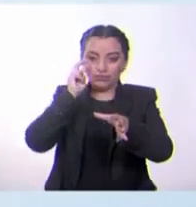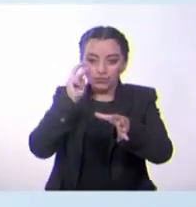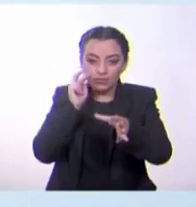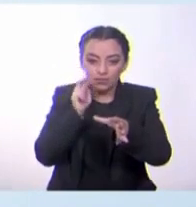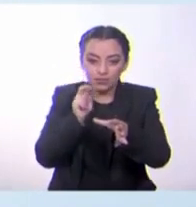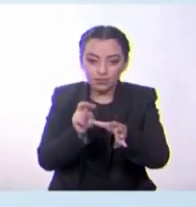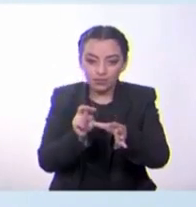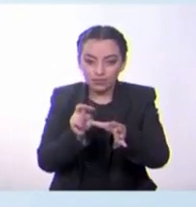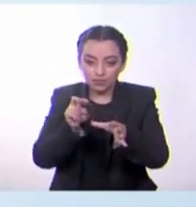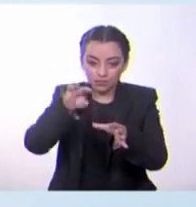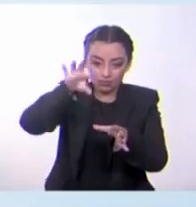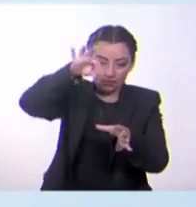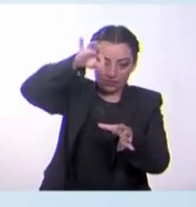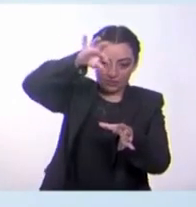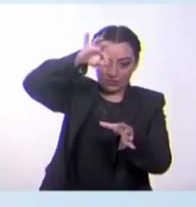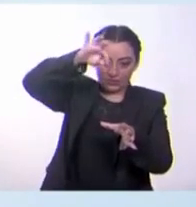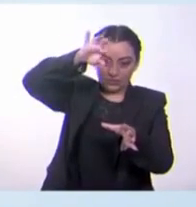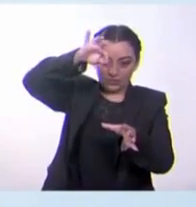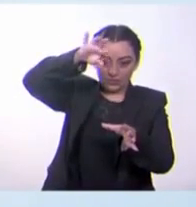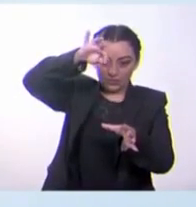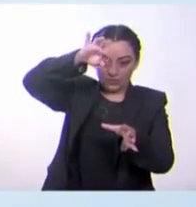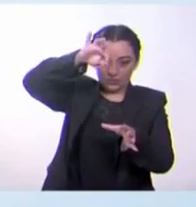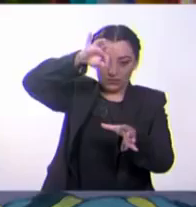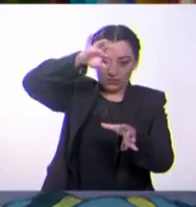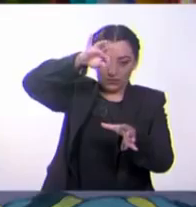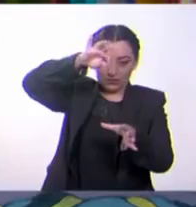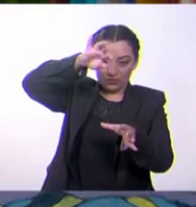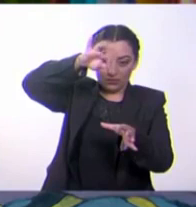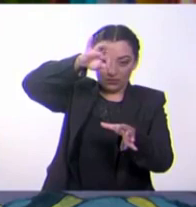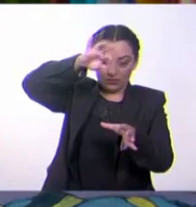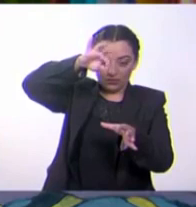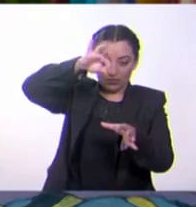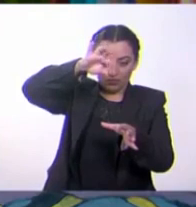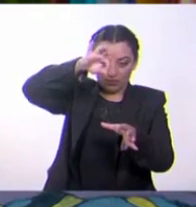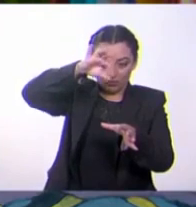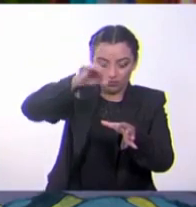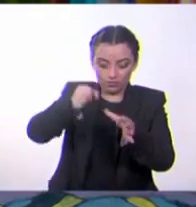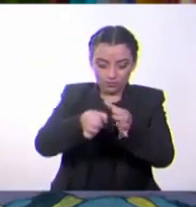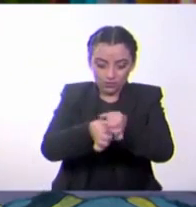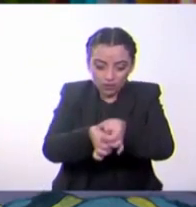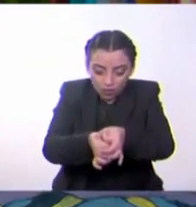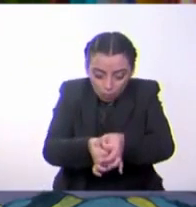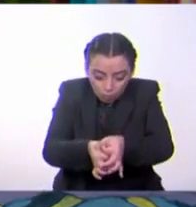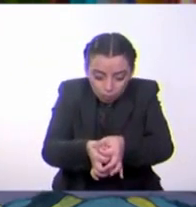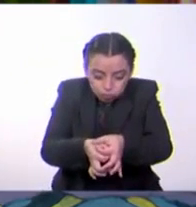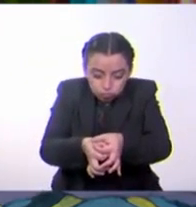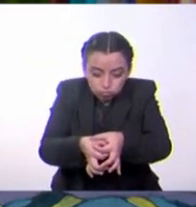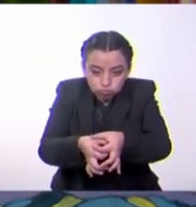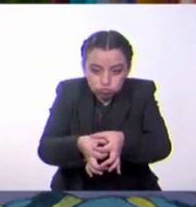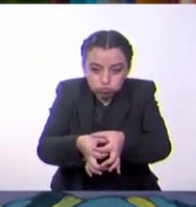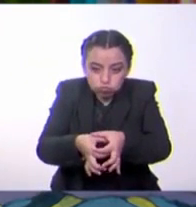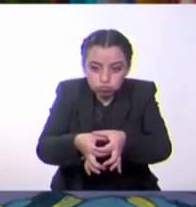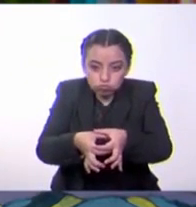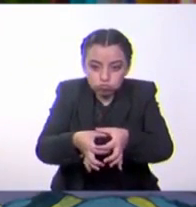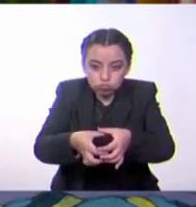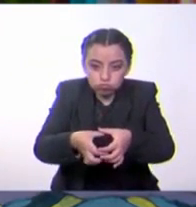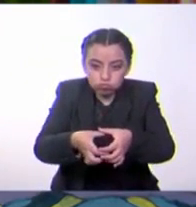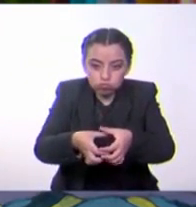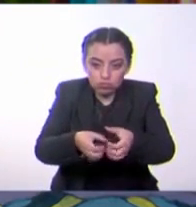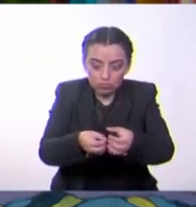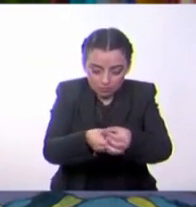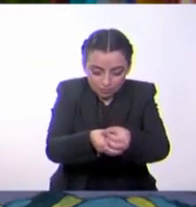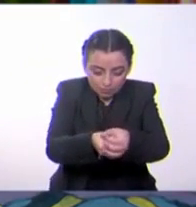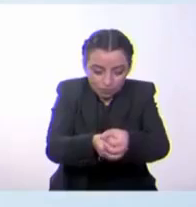la gota de agua que impacta el suelo hace agujeros. Las partículas en el